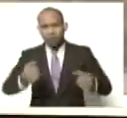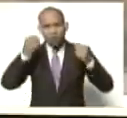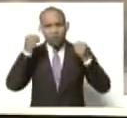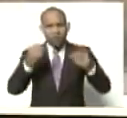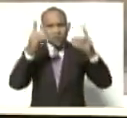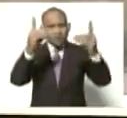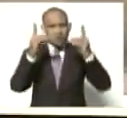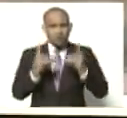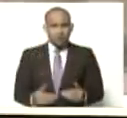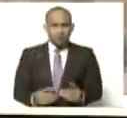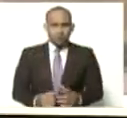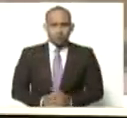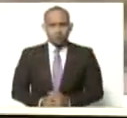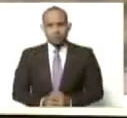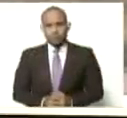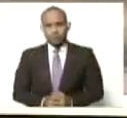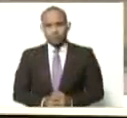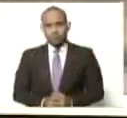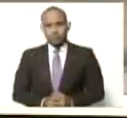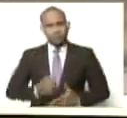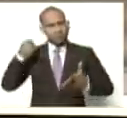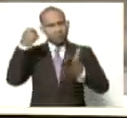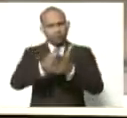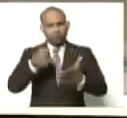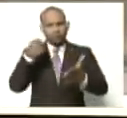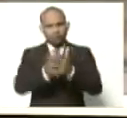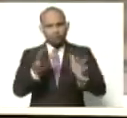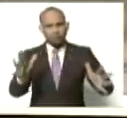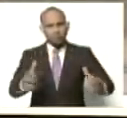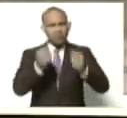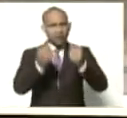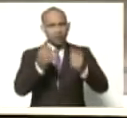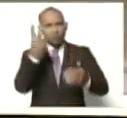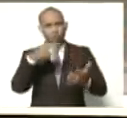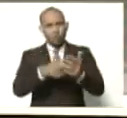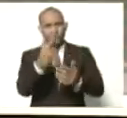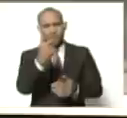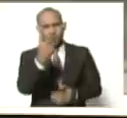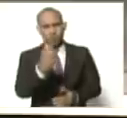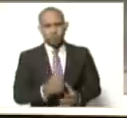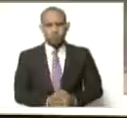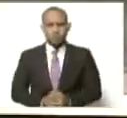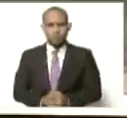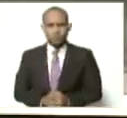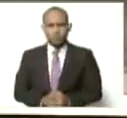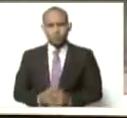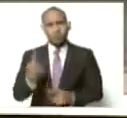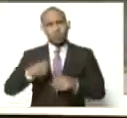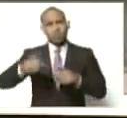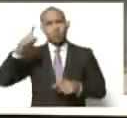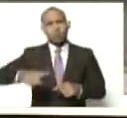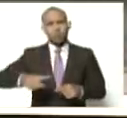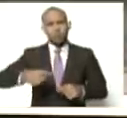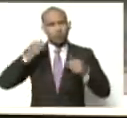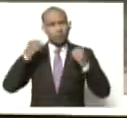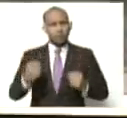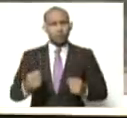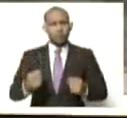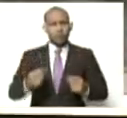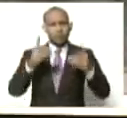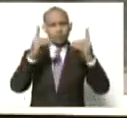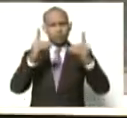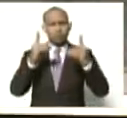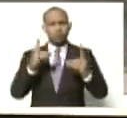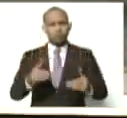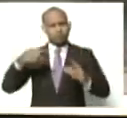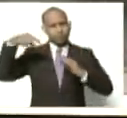decisiva para las batallas de la recuperación 2021, pero sobre todo fuerza decisiva